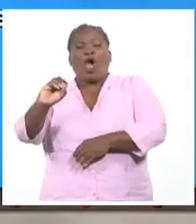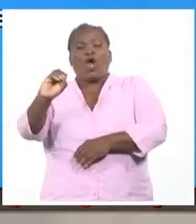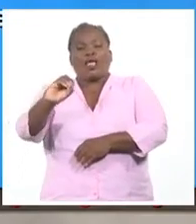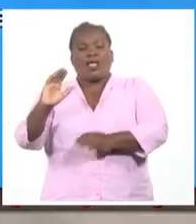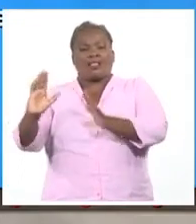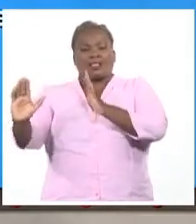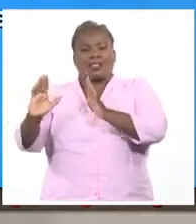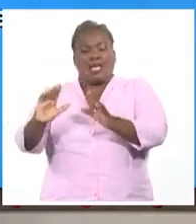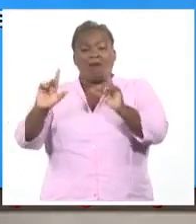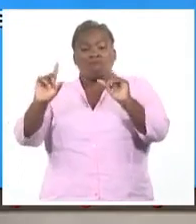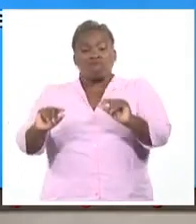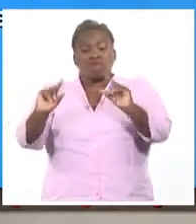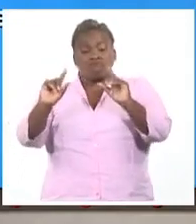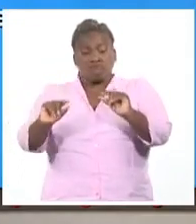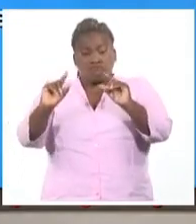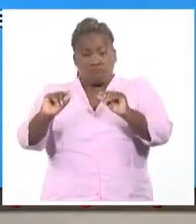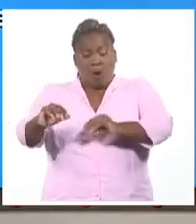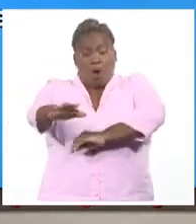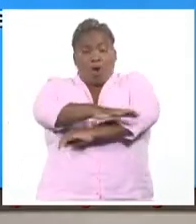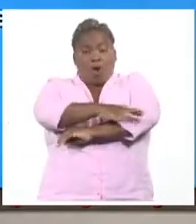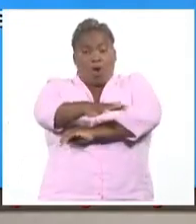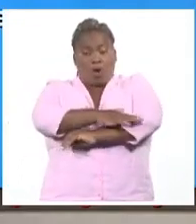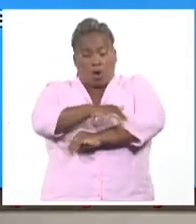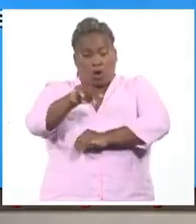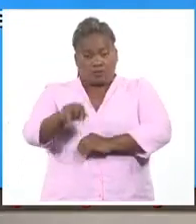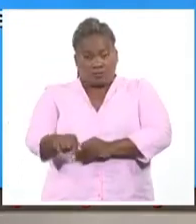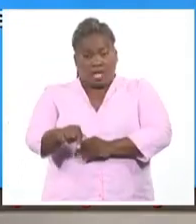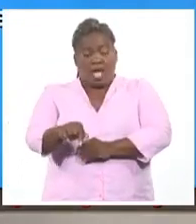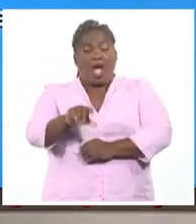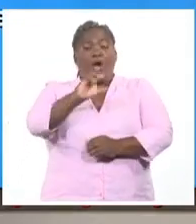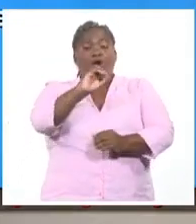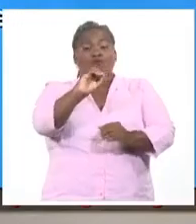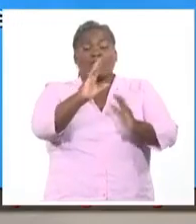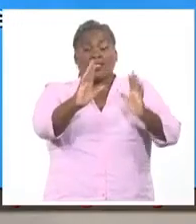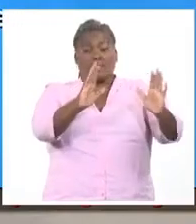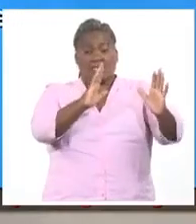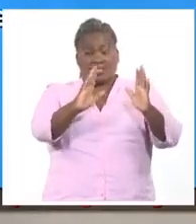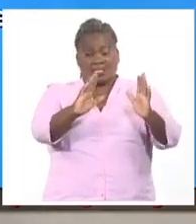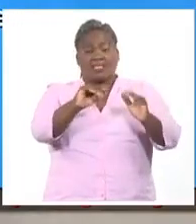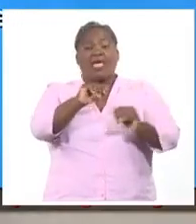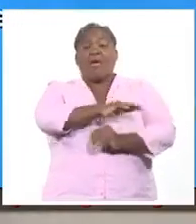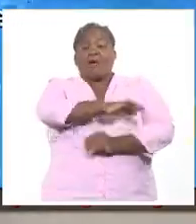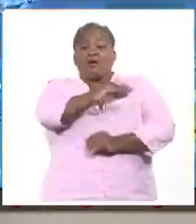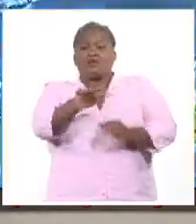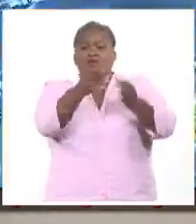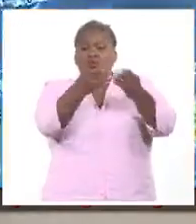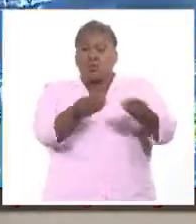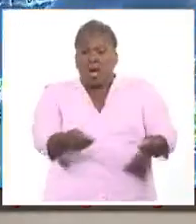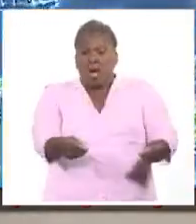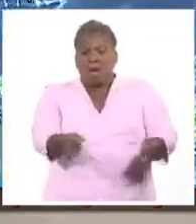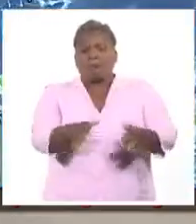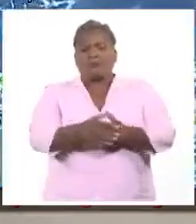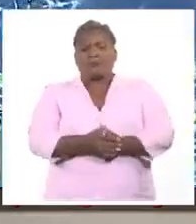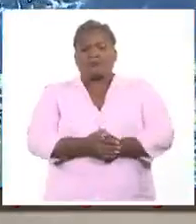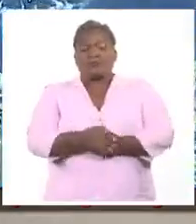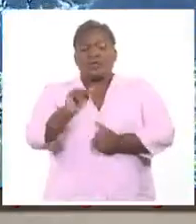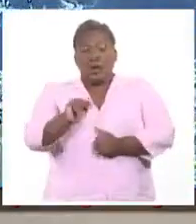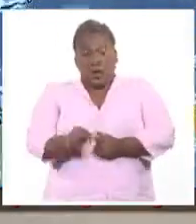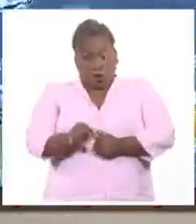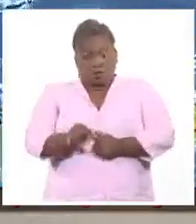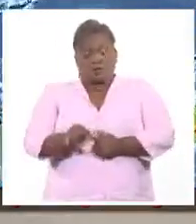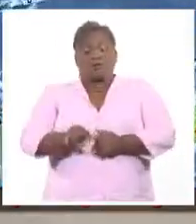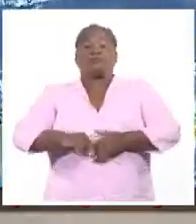poco oleaje en el resto de las costas, excepto en zonas de la costa norte de la región occidental, donde la mar estará tranquila. En resumen, para hoy, otro día cálido